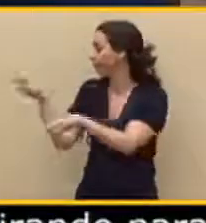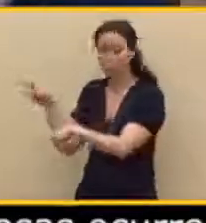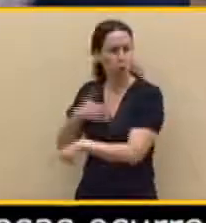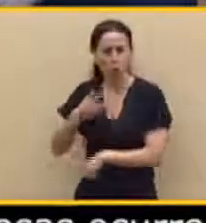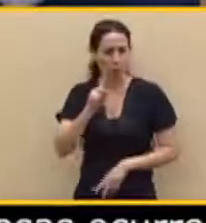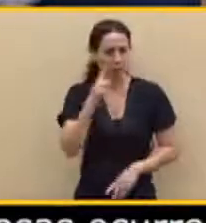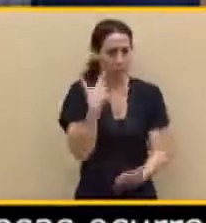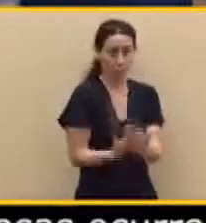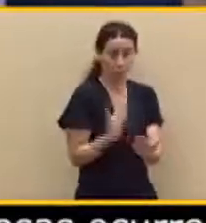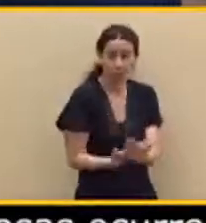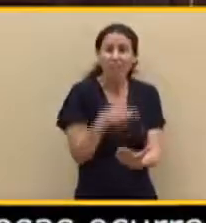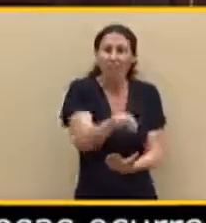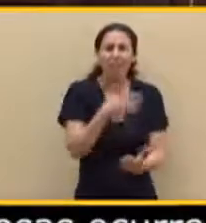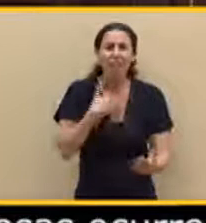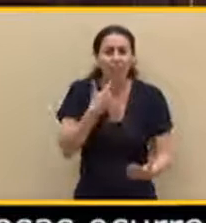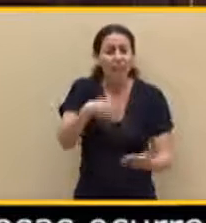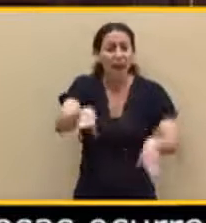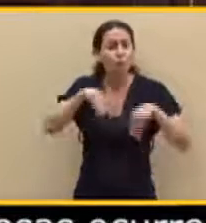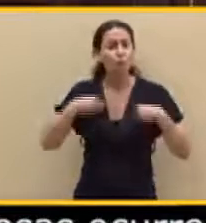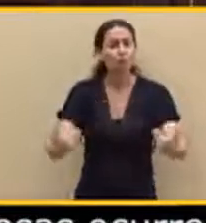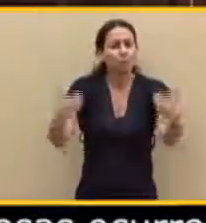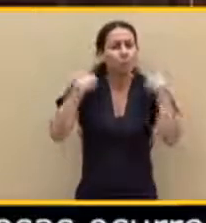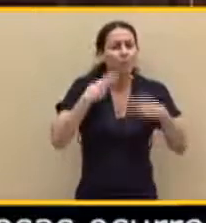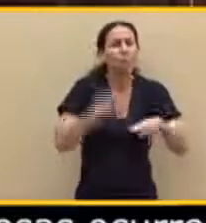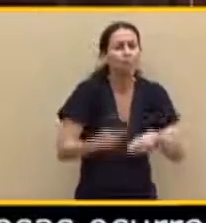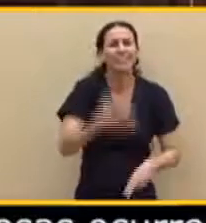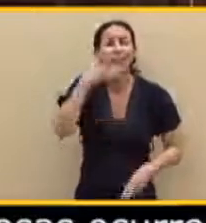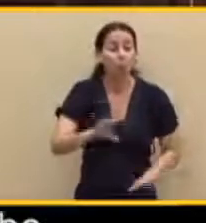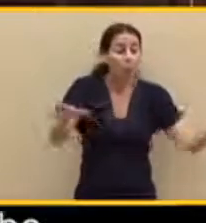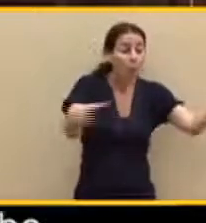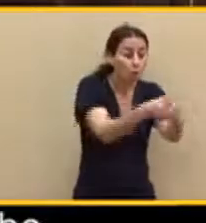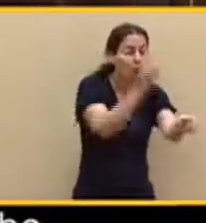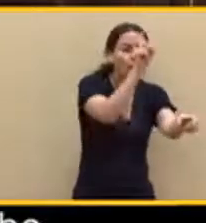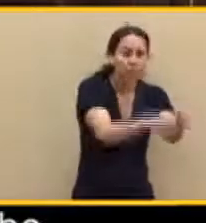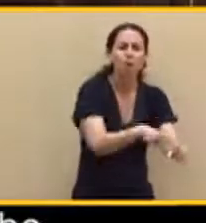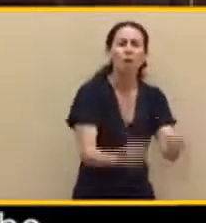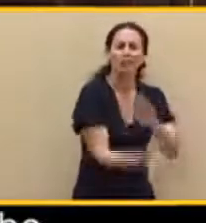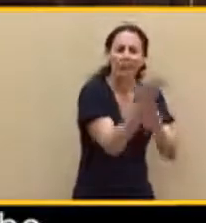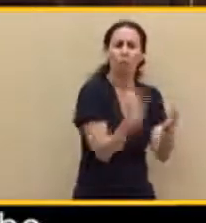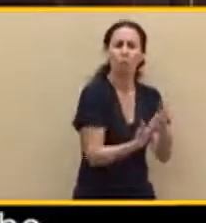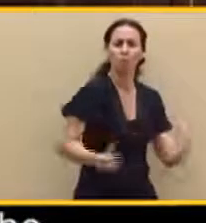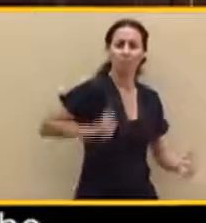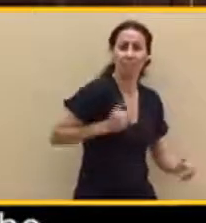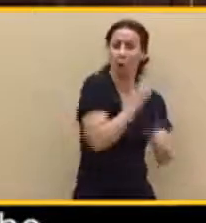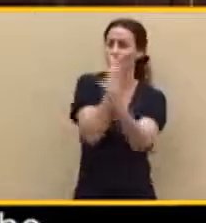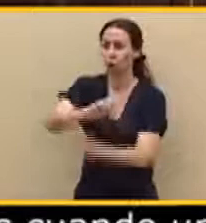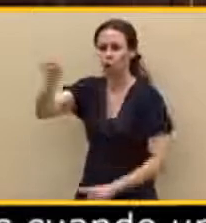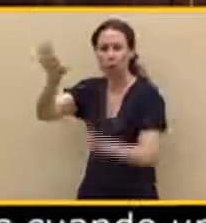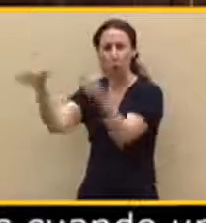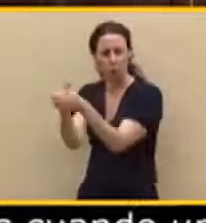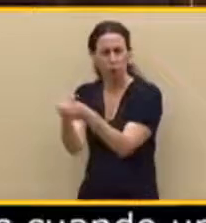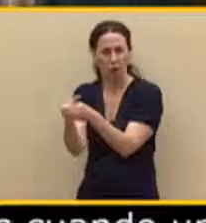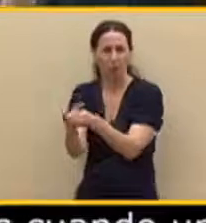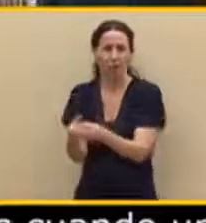asumir responsabilidades políticas cuando un miembro de su Gobierno fabrica pruebas falsas contra el adversario político? Mejor mirar para otro lado,